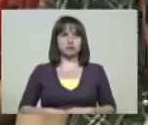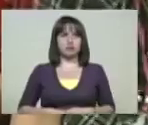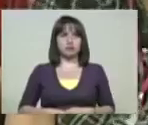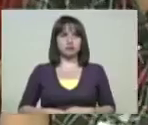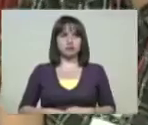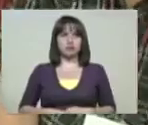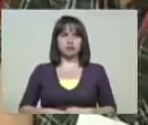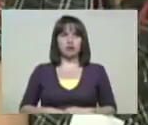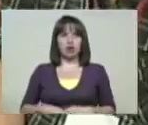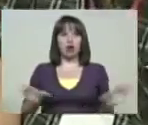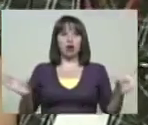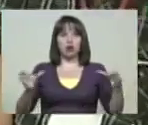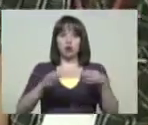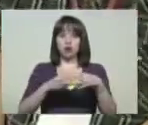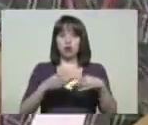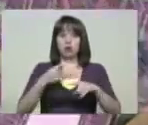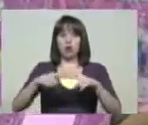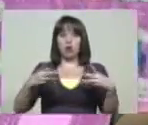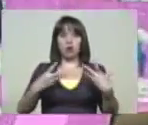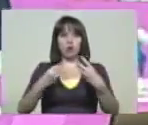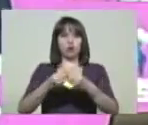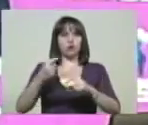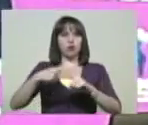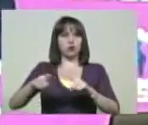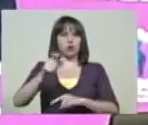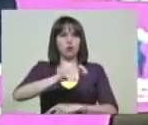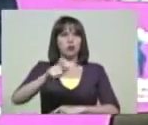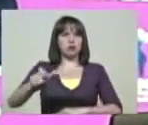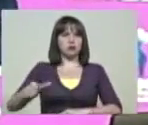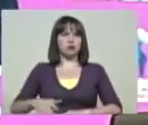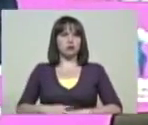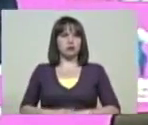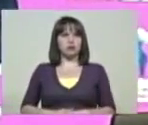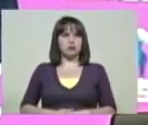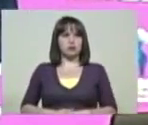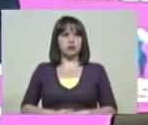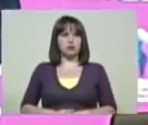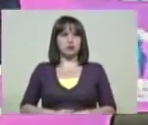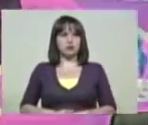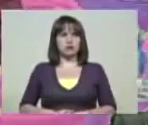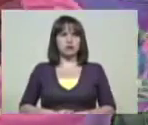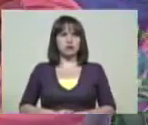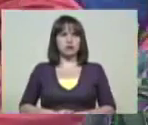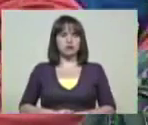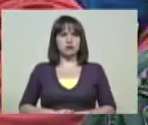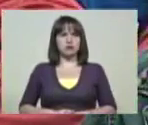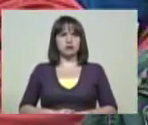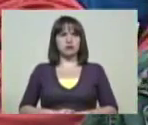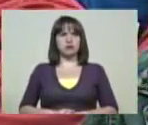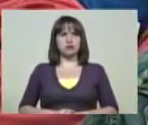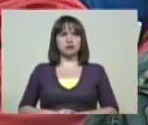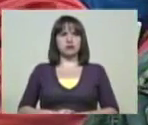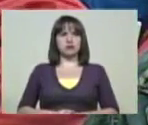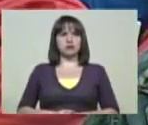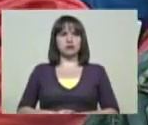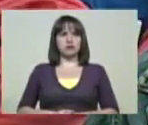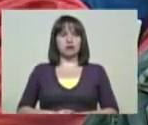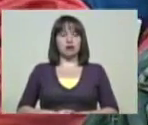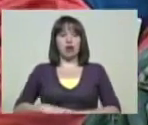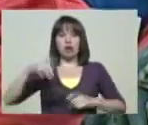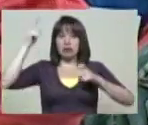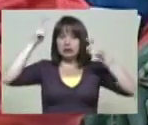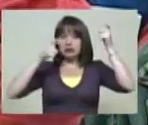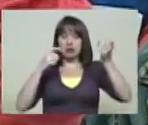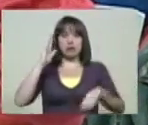nos reunimos con fernando y dimos fernando todo parece indicar que el comandante chávez va para la